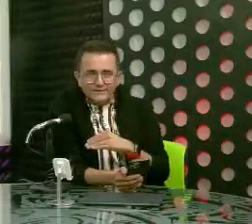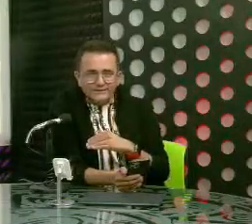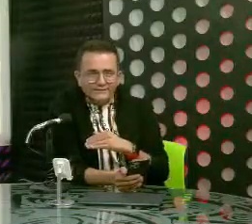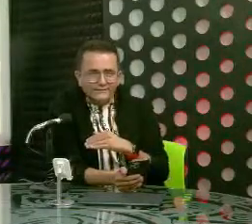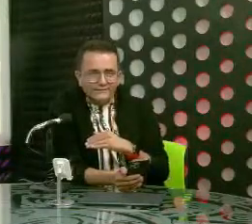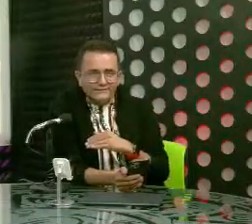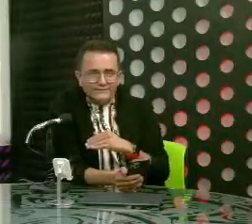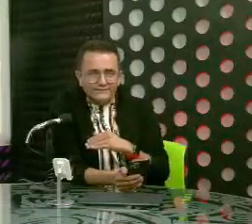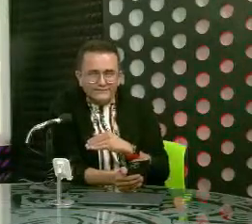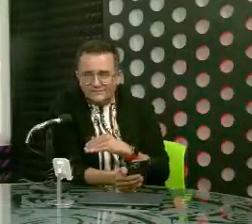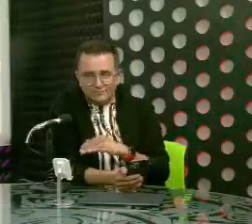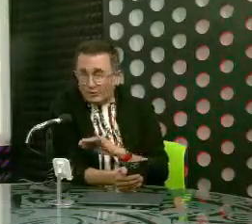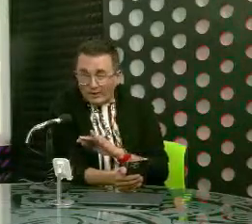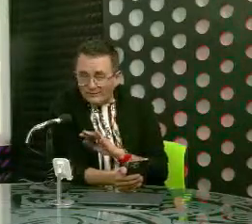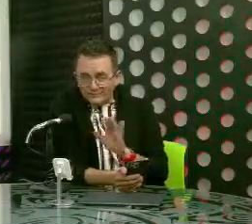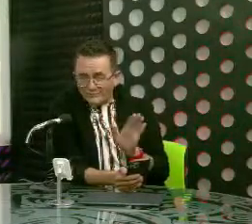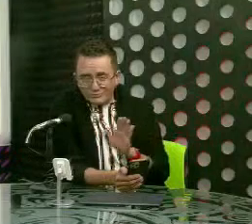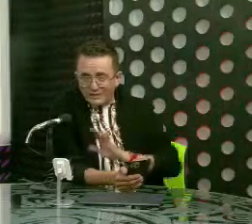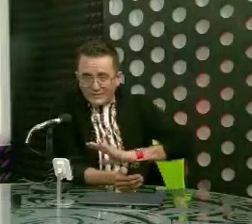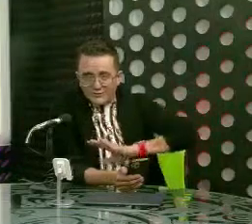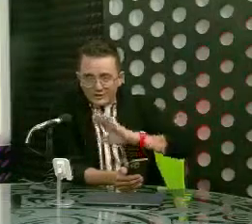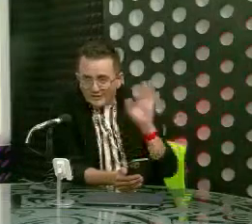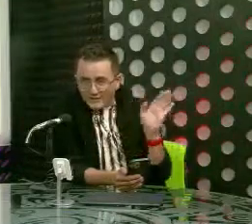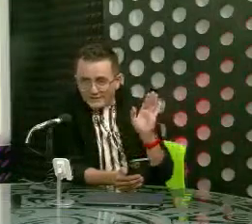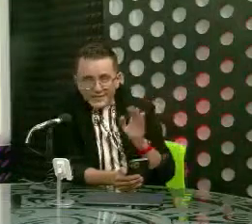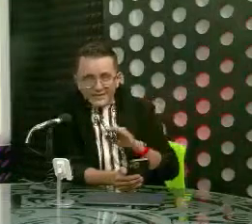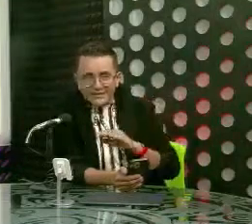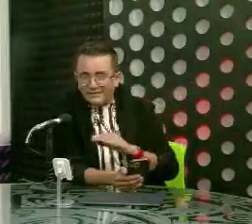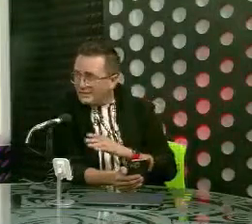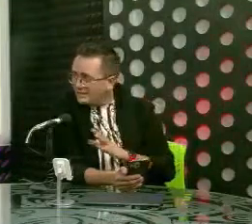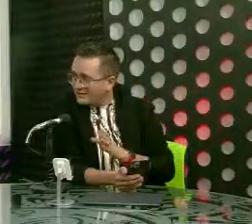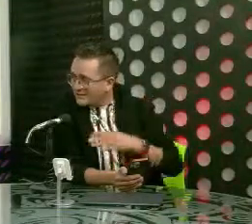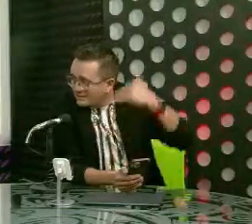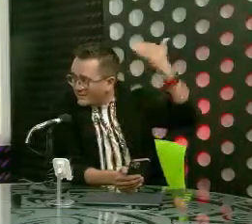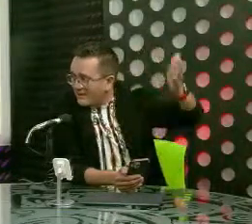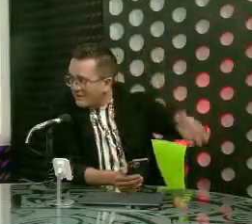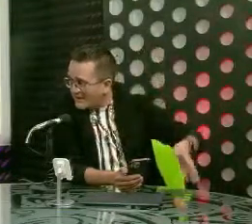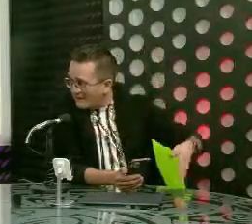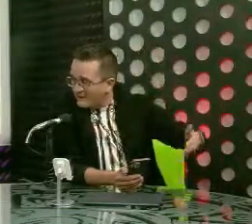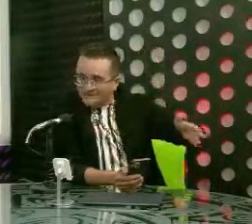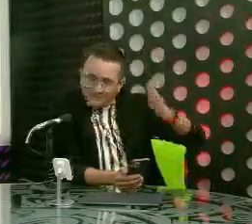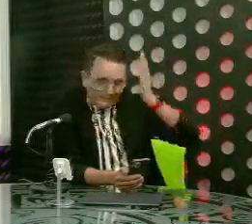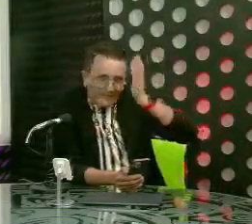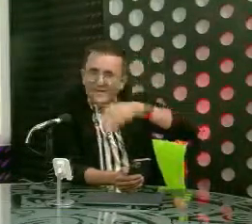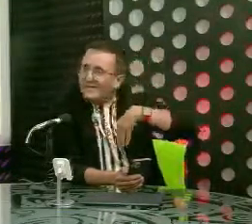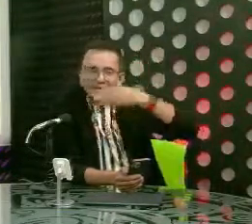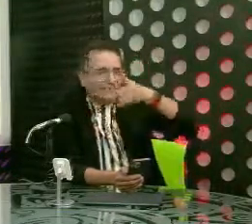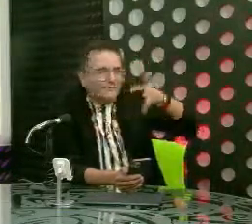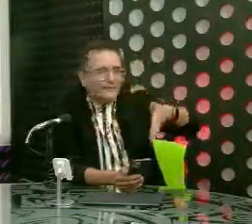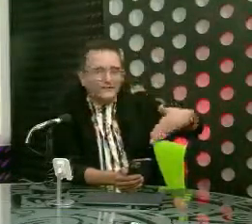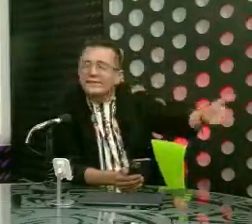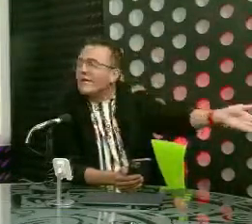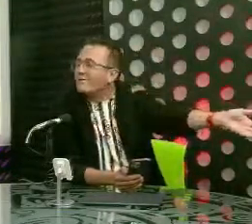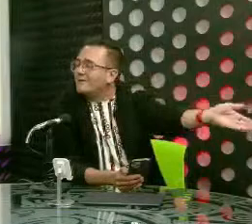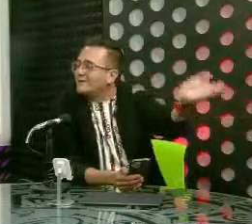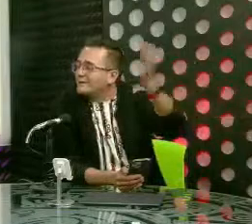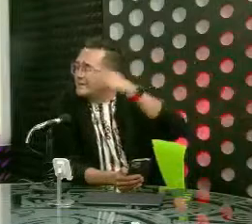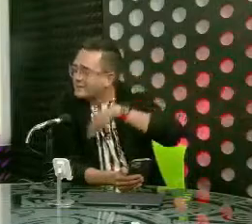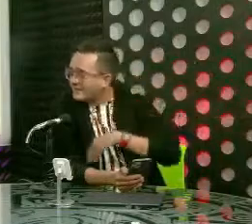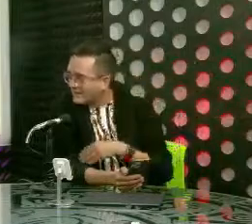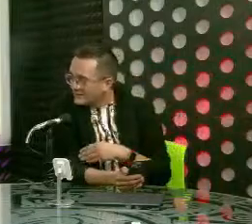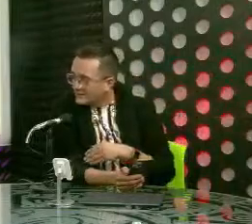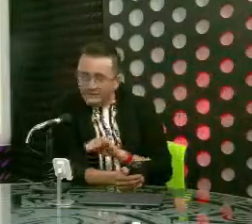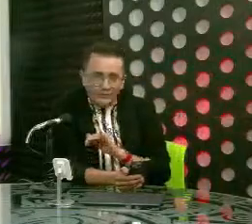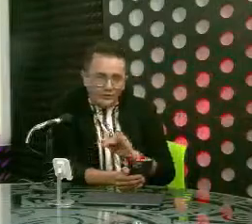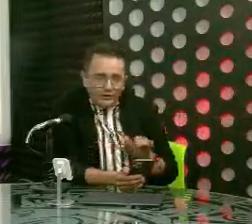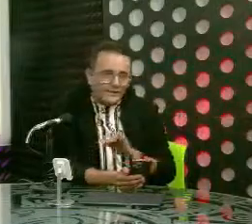papi. Porque es una nación que así es y que tienes que meterte a la mala. Y tarde que temprano los agarran y ahí van de